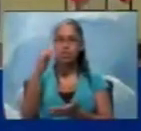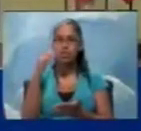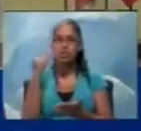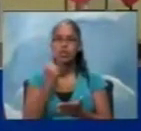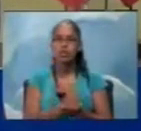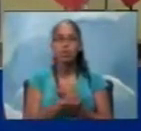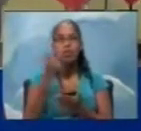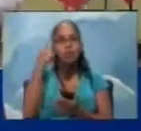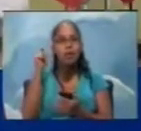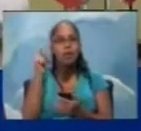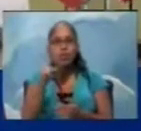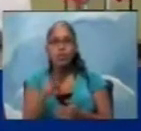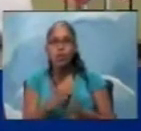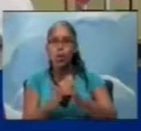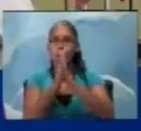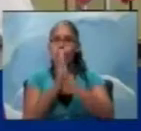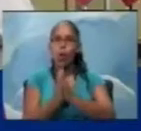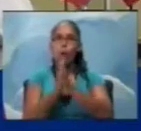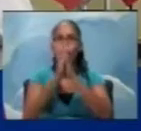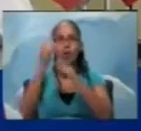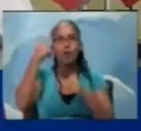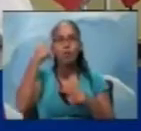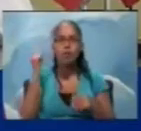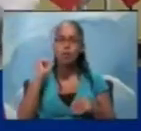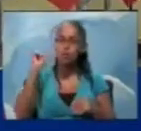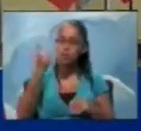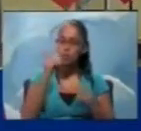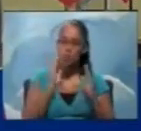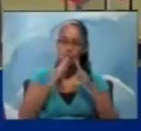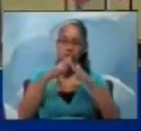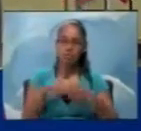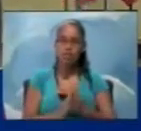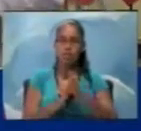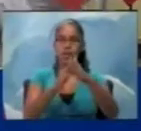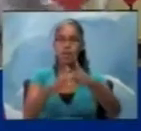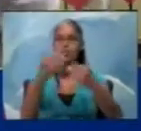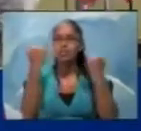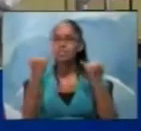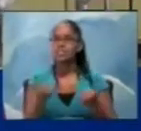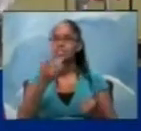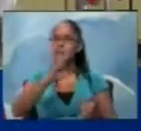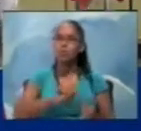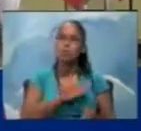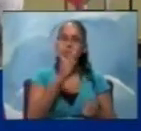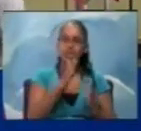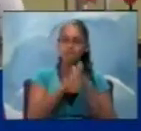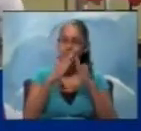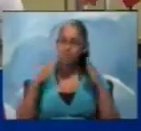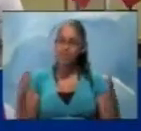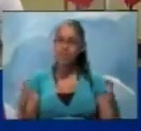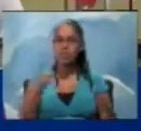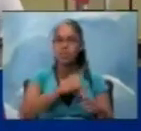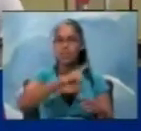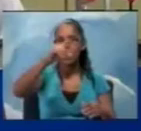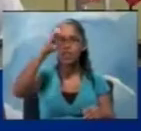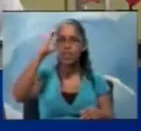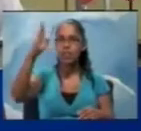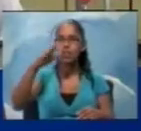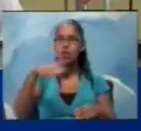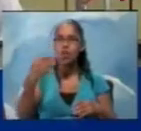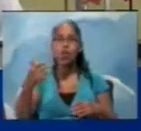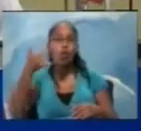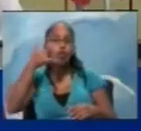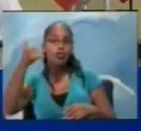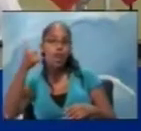Para que ustedes oren por el primer barco, ya pueden abrir el portal de Dios. En los